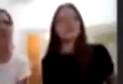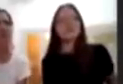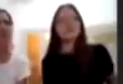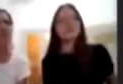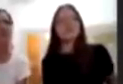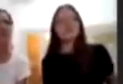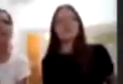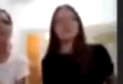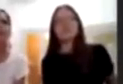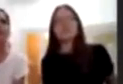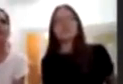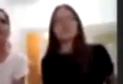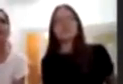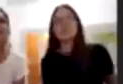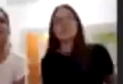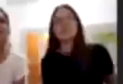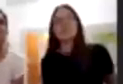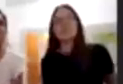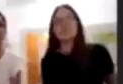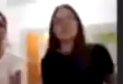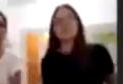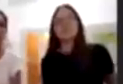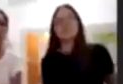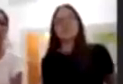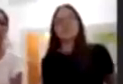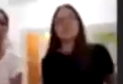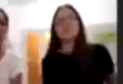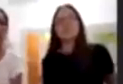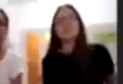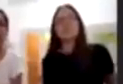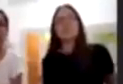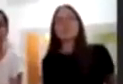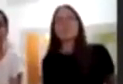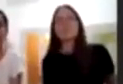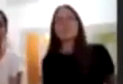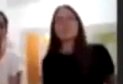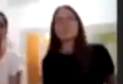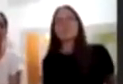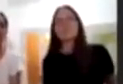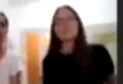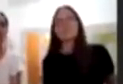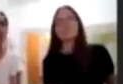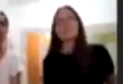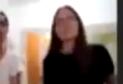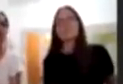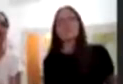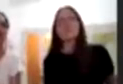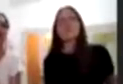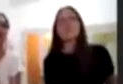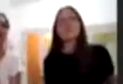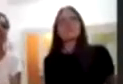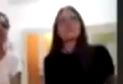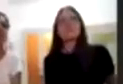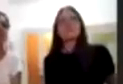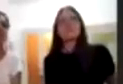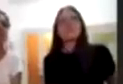Bueno, y por último les contamos algunos lineamientos que se deben utilizar para